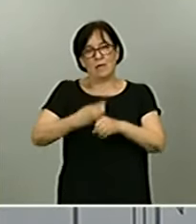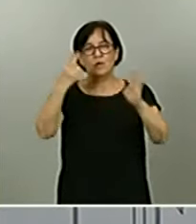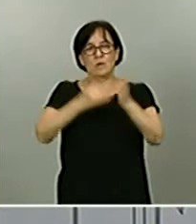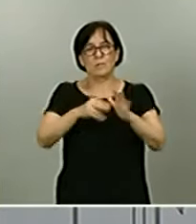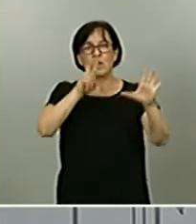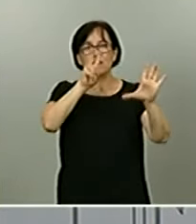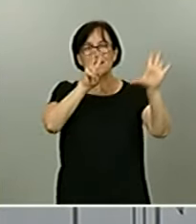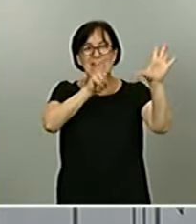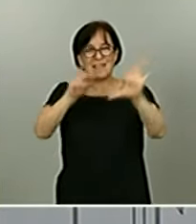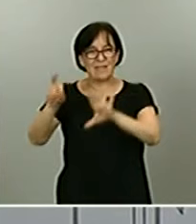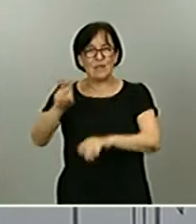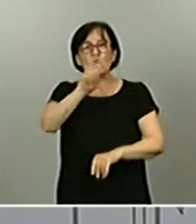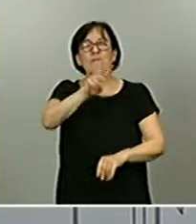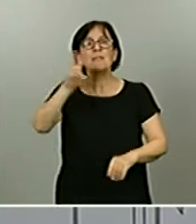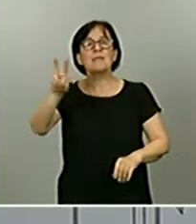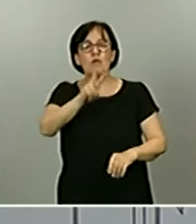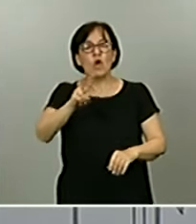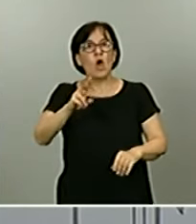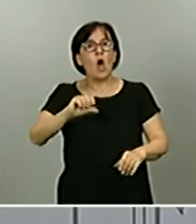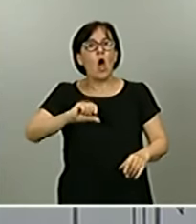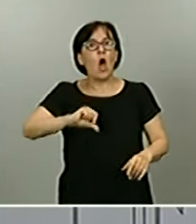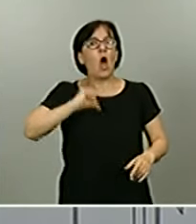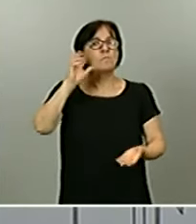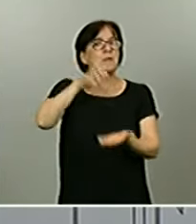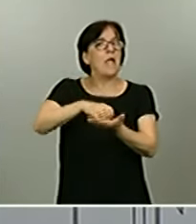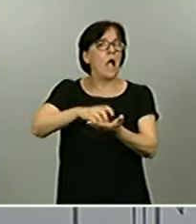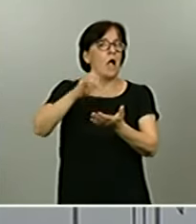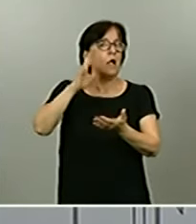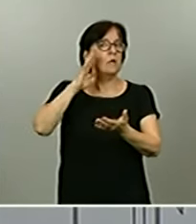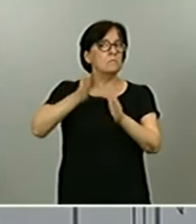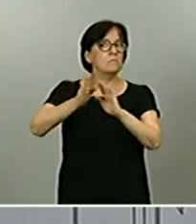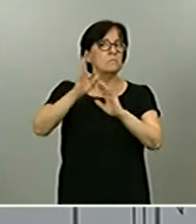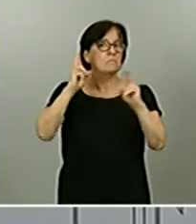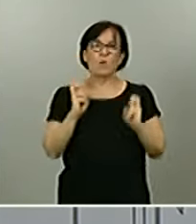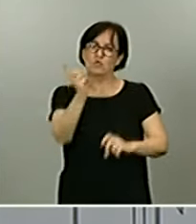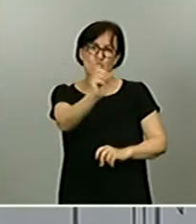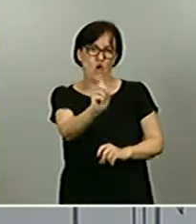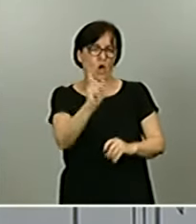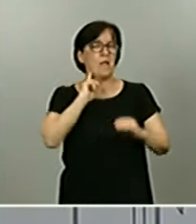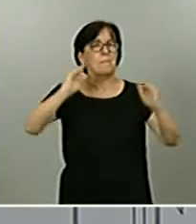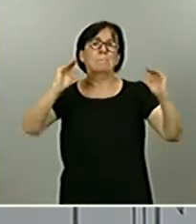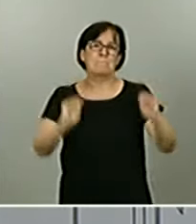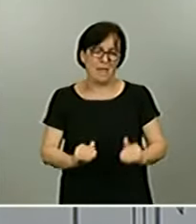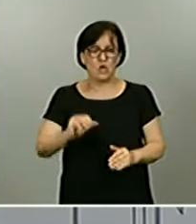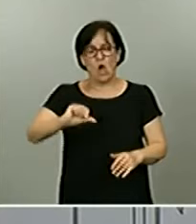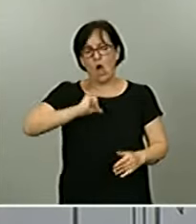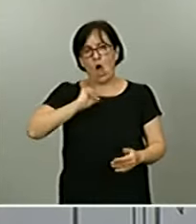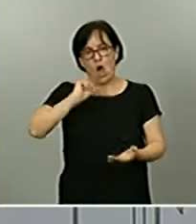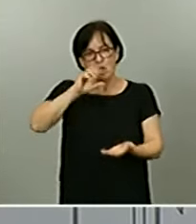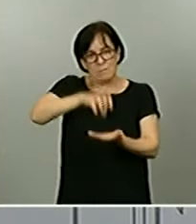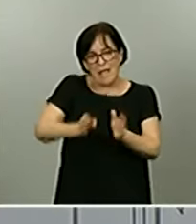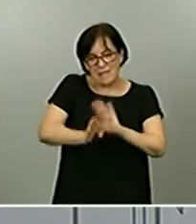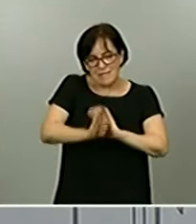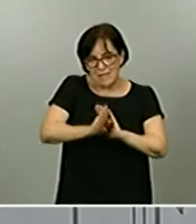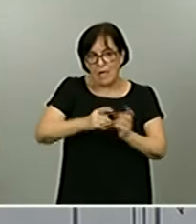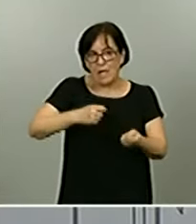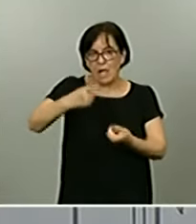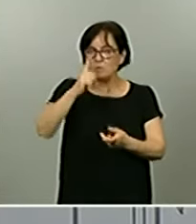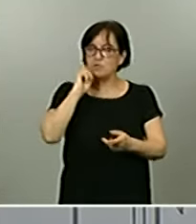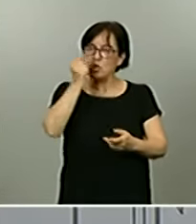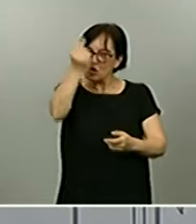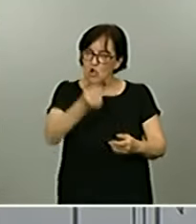quiere decir que estén hospitalizados. Hospitalizados tenemos muchos menos. Hospitalizados tenemos en total, entre todos los casos ahora